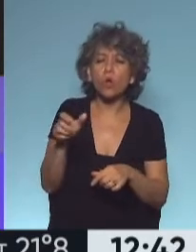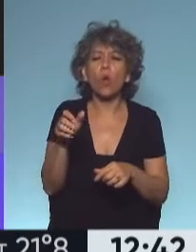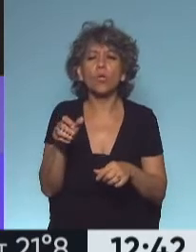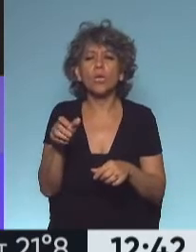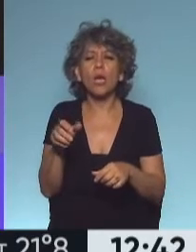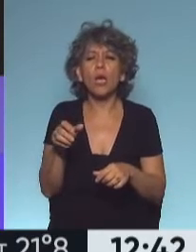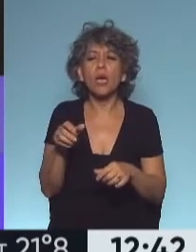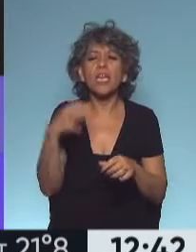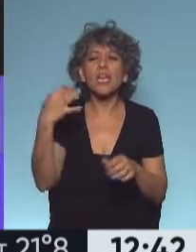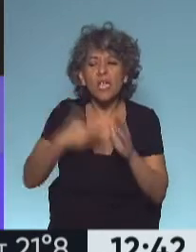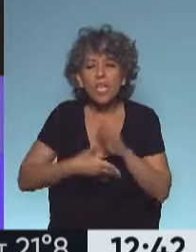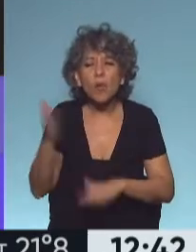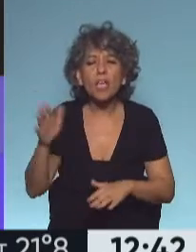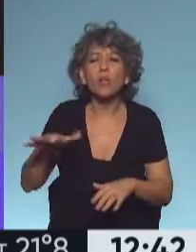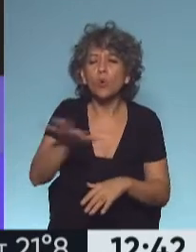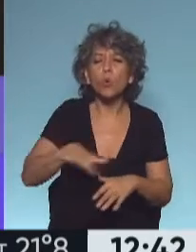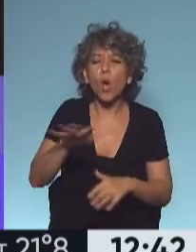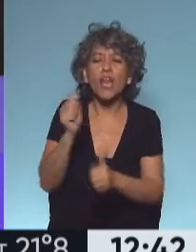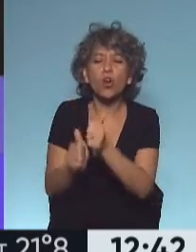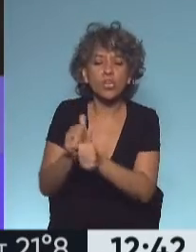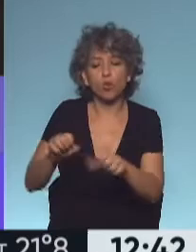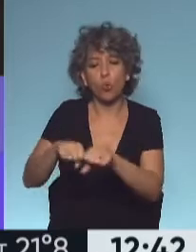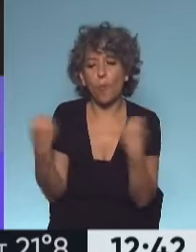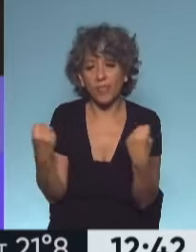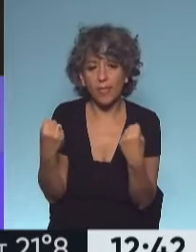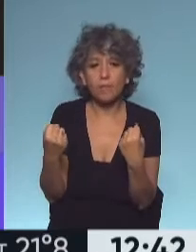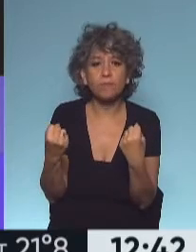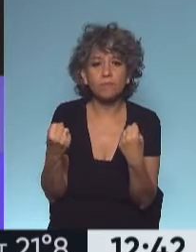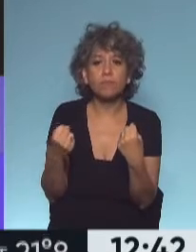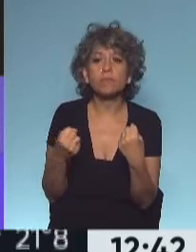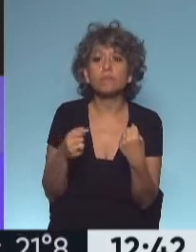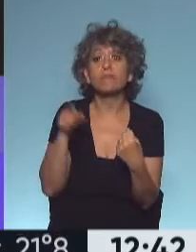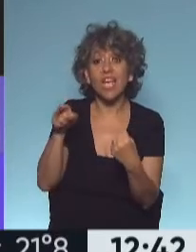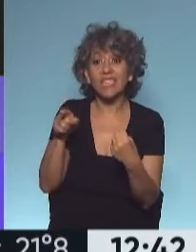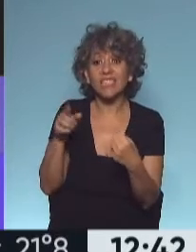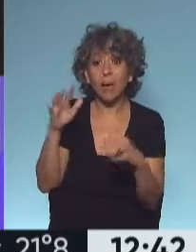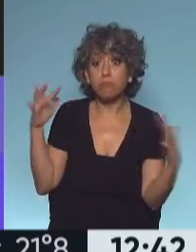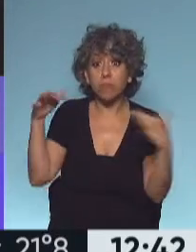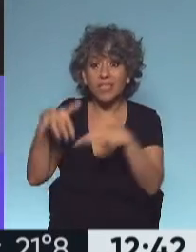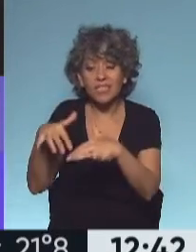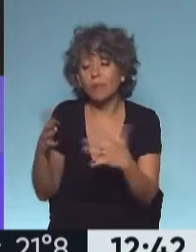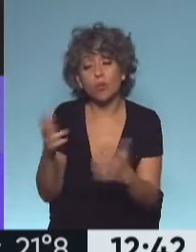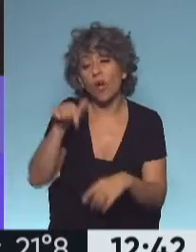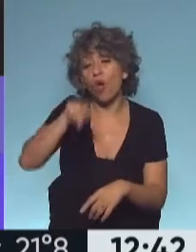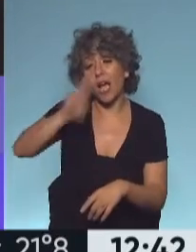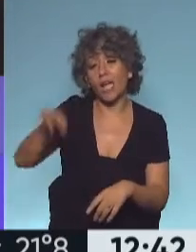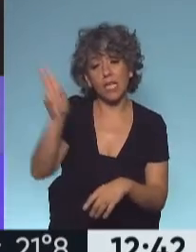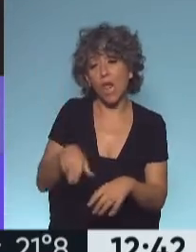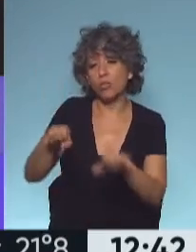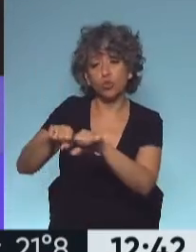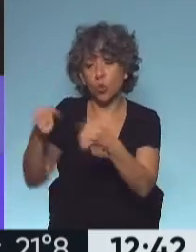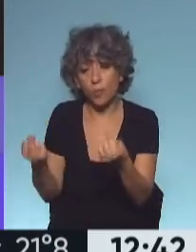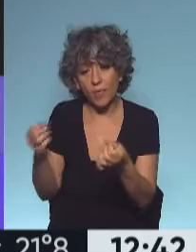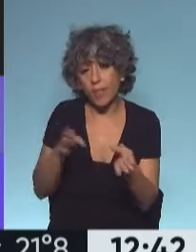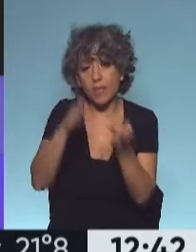hoy en el Círculo del Rosario. Hay muchas actividades, muchas son online, pero esta que era presencial está cancelada por ahora, suspendida.